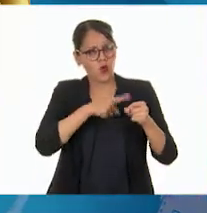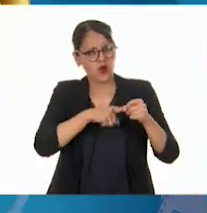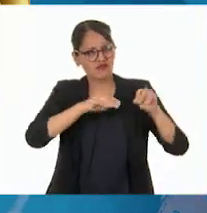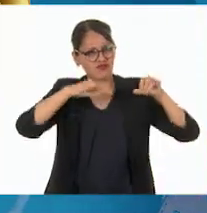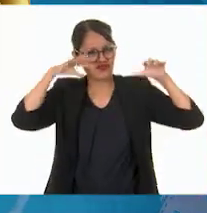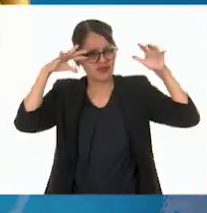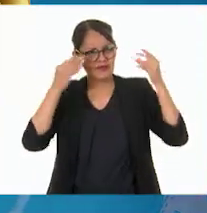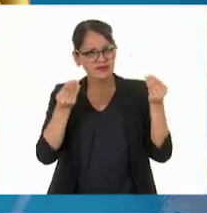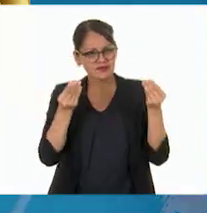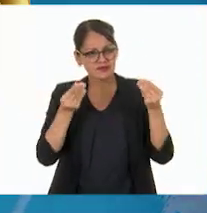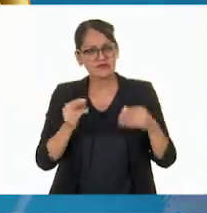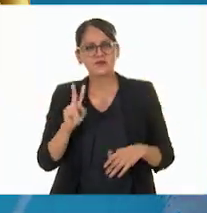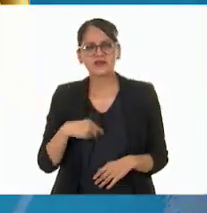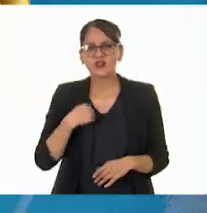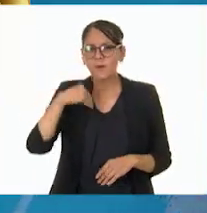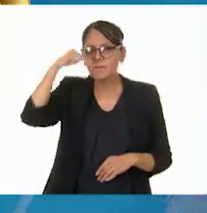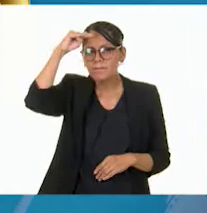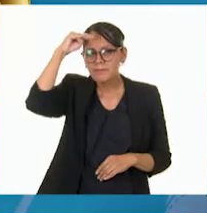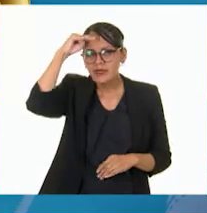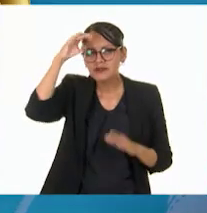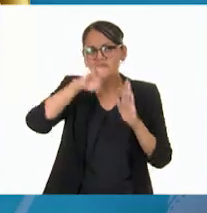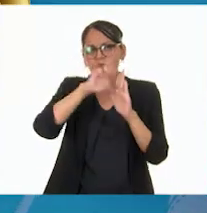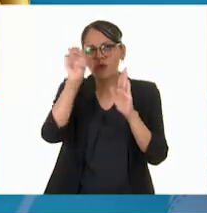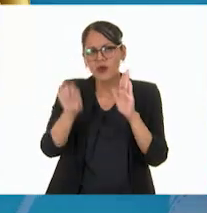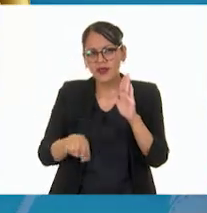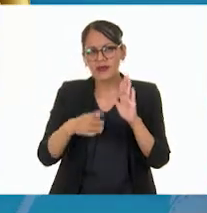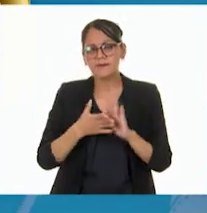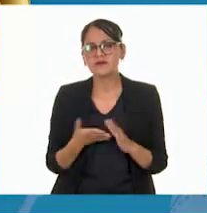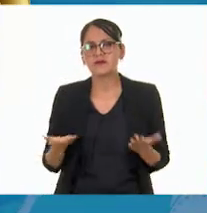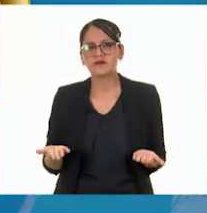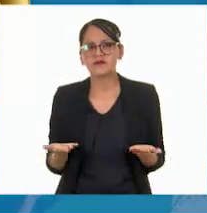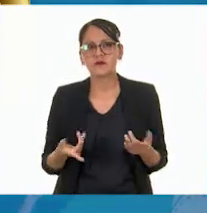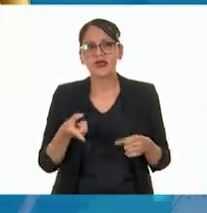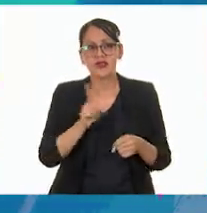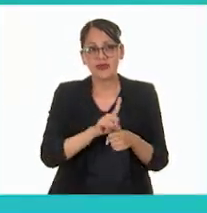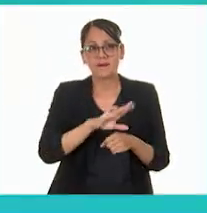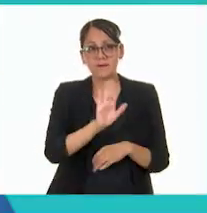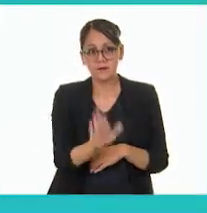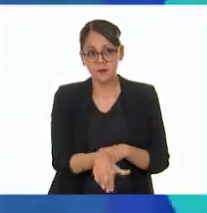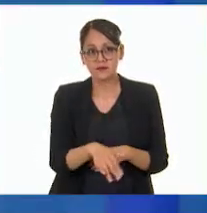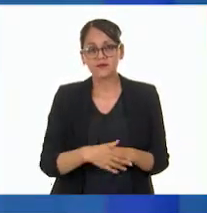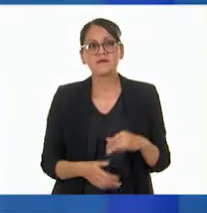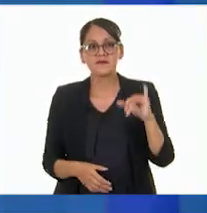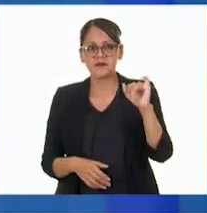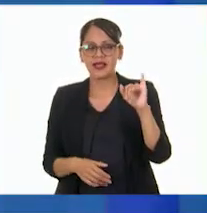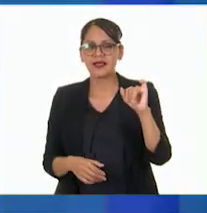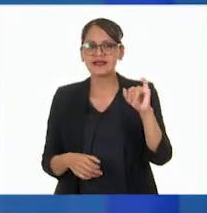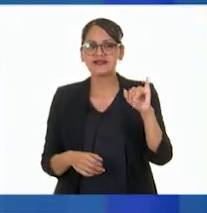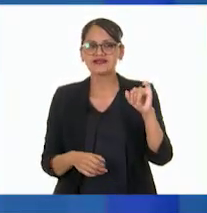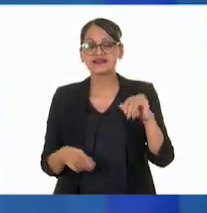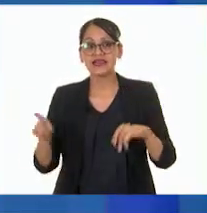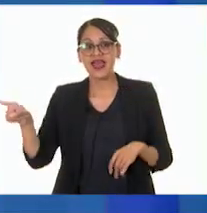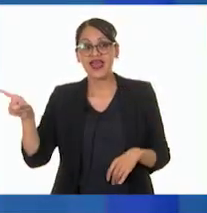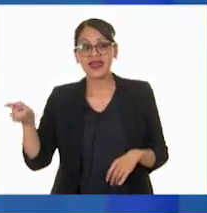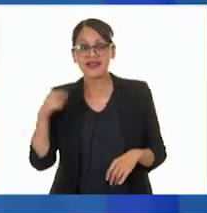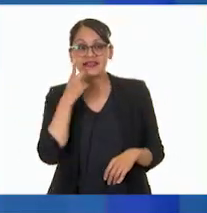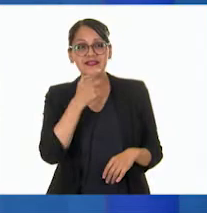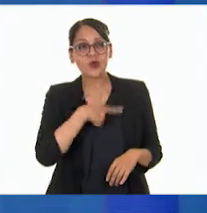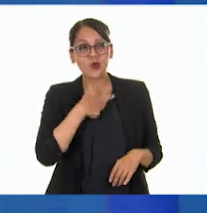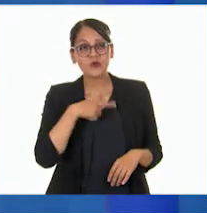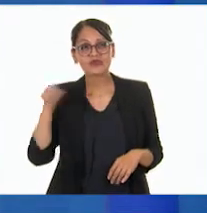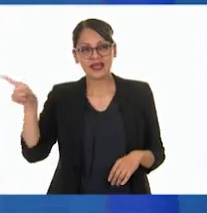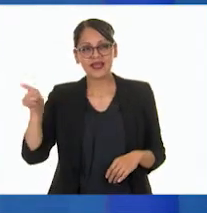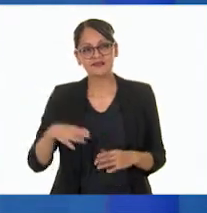coloridas. Estoy pensando, por ejemplo, en el Día de Muertos. Ay, cómo me gusta la fiesta del Día de